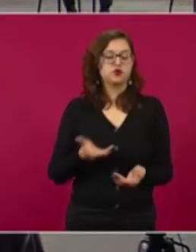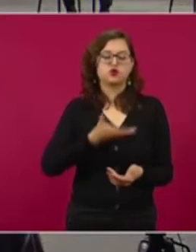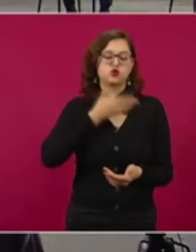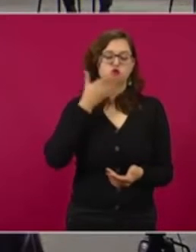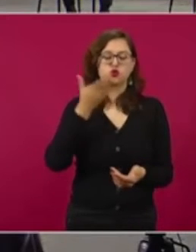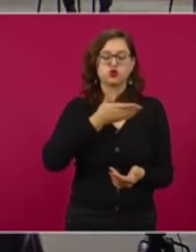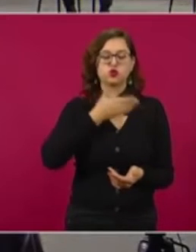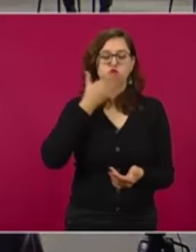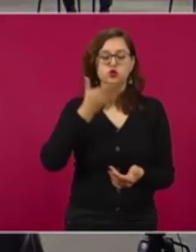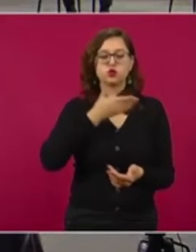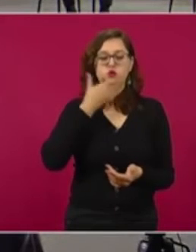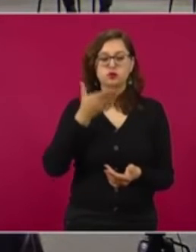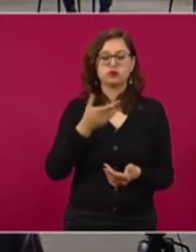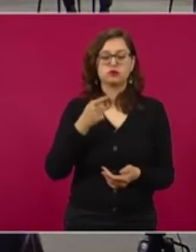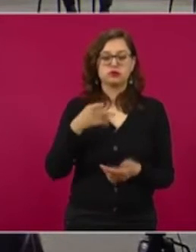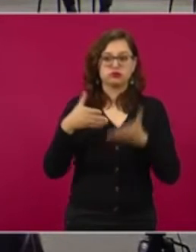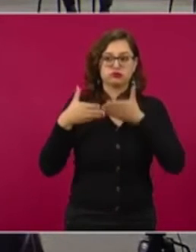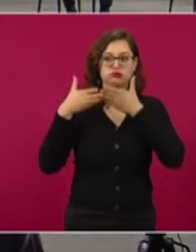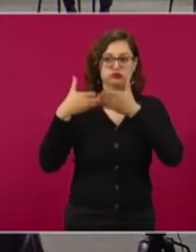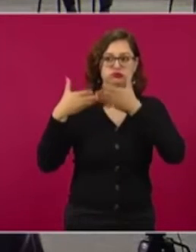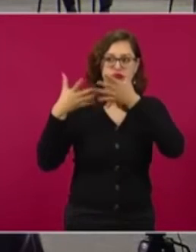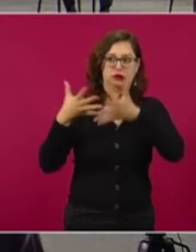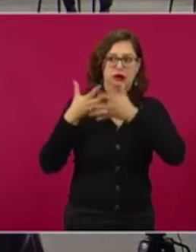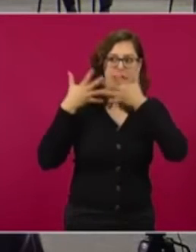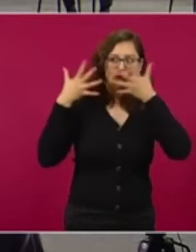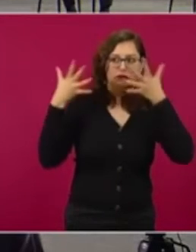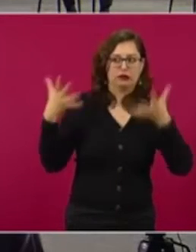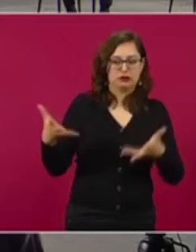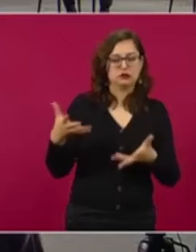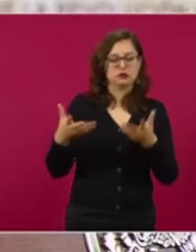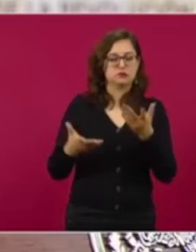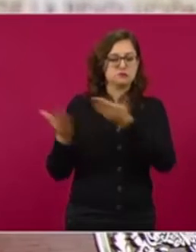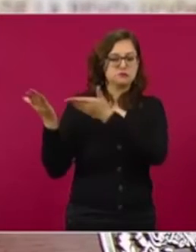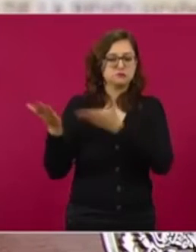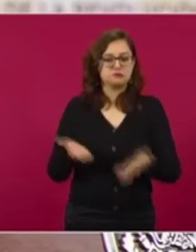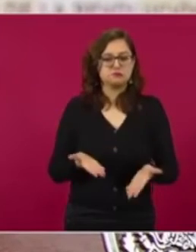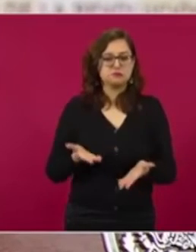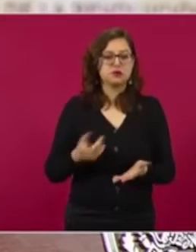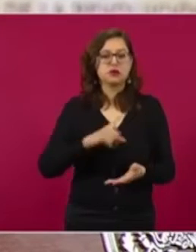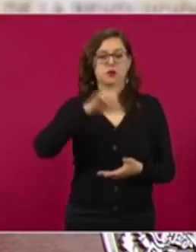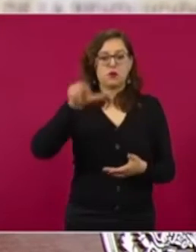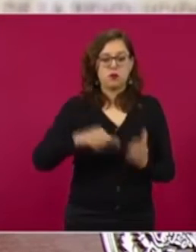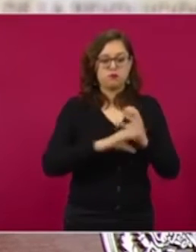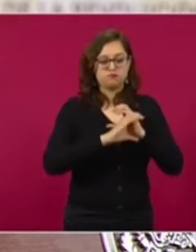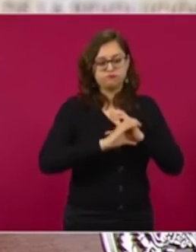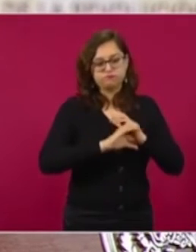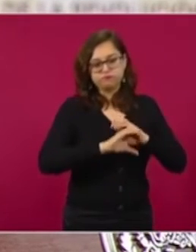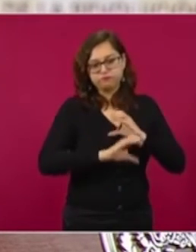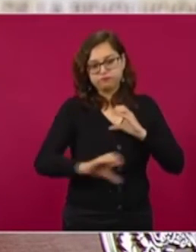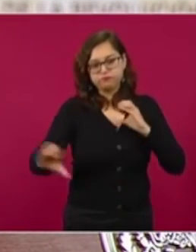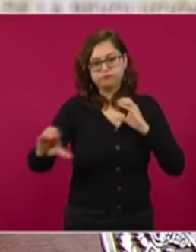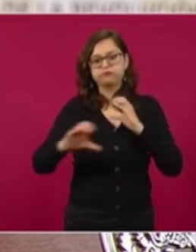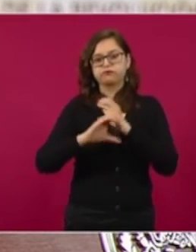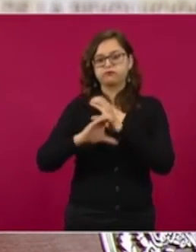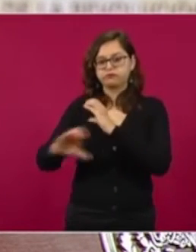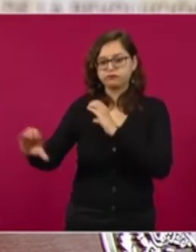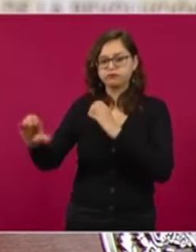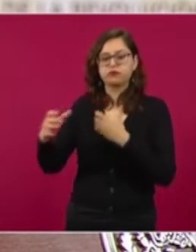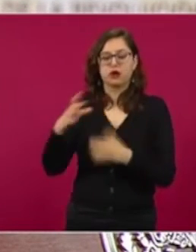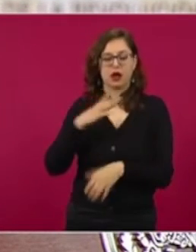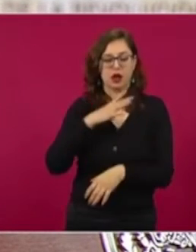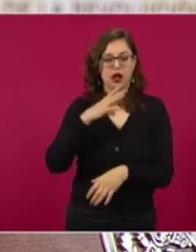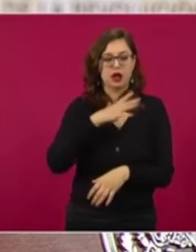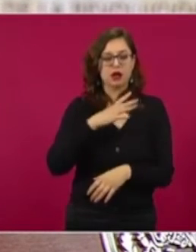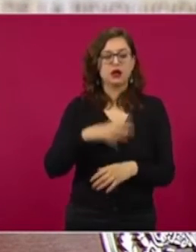llegan buquetanques y ahí están los ductos. Por ejemplo, el que abastece